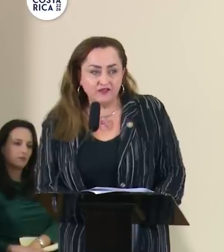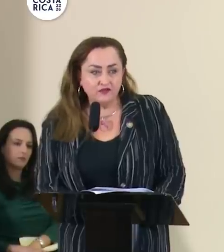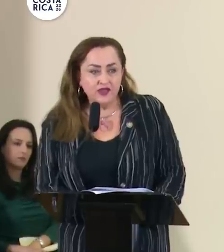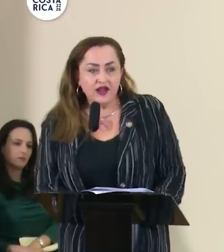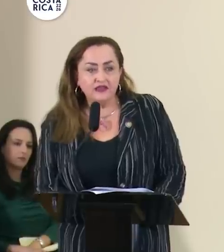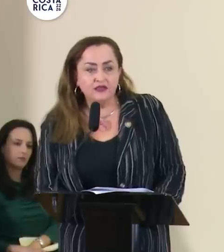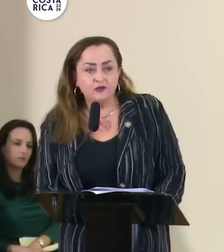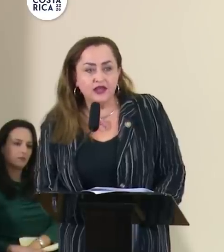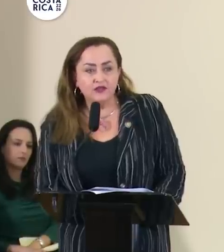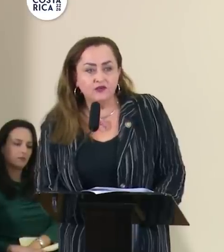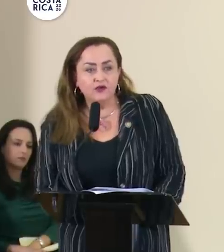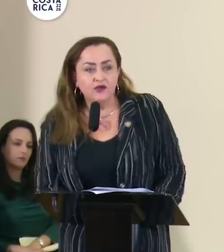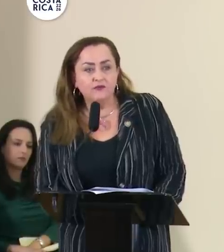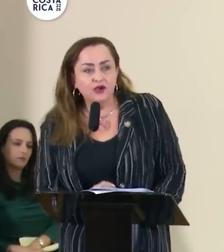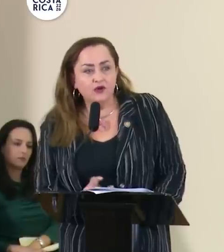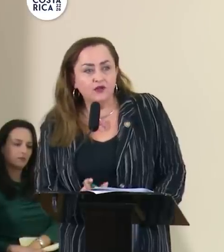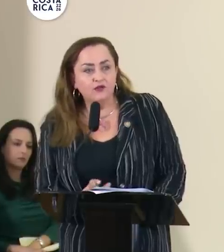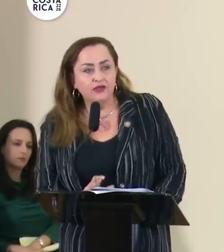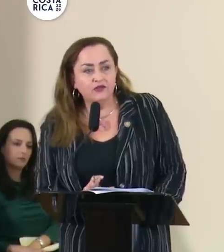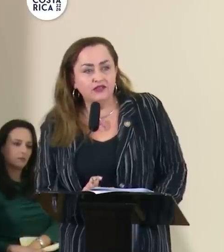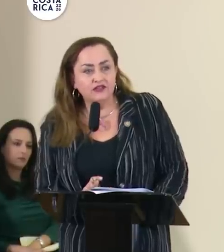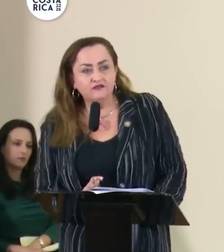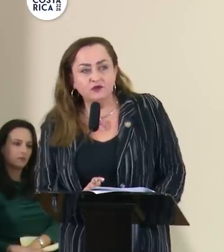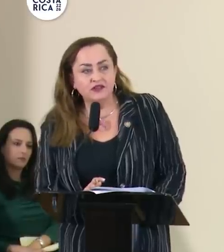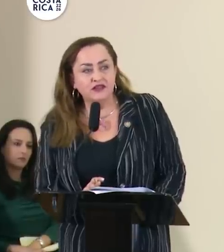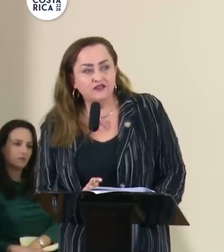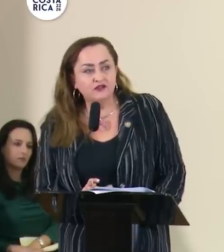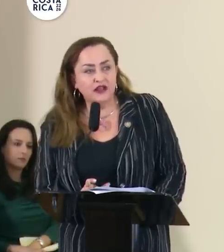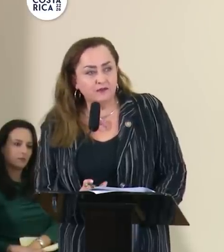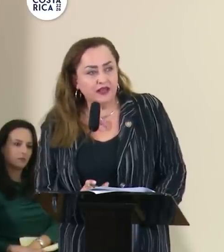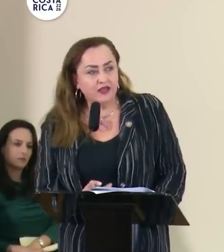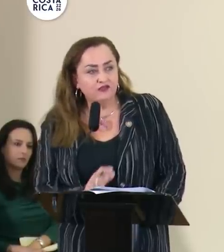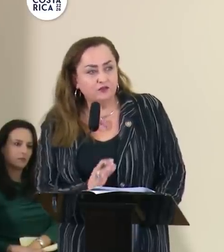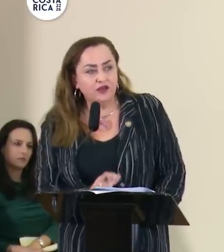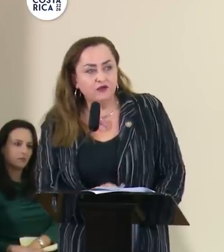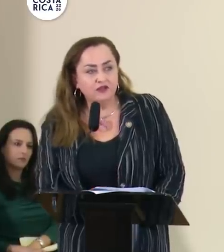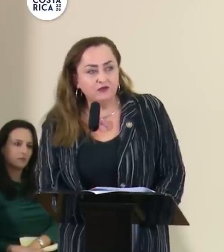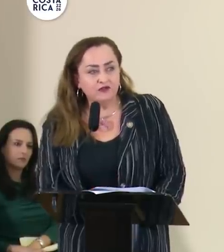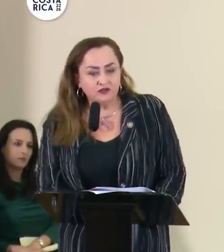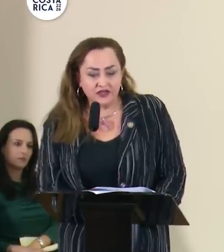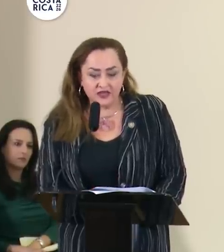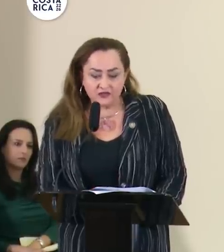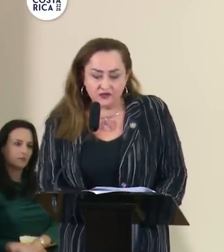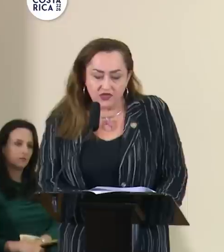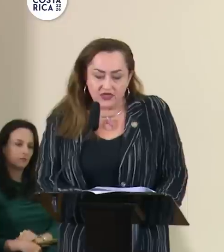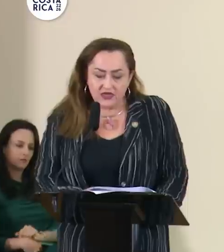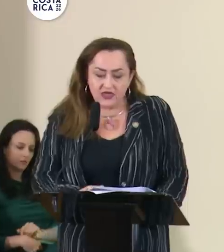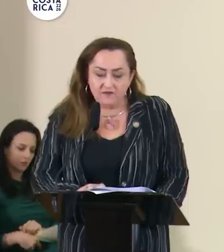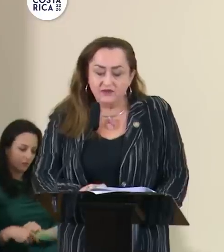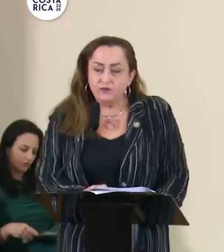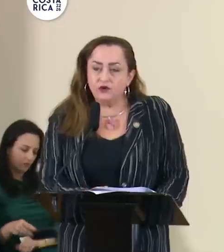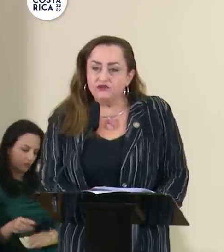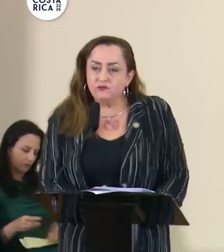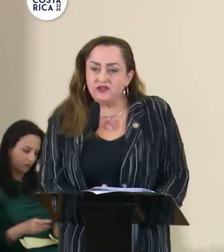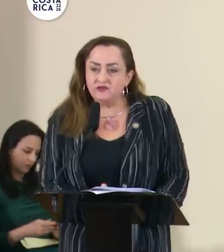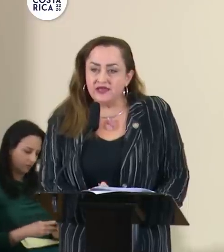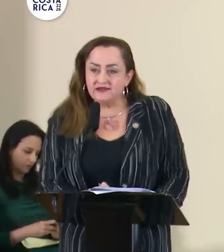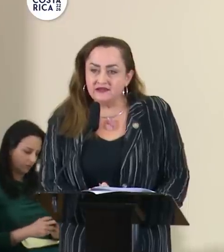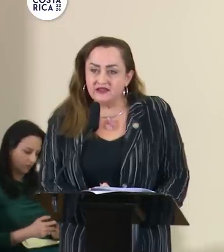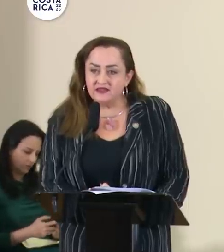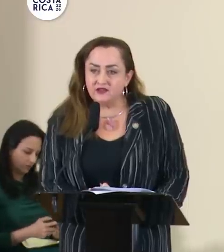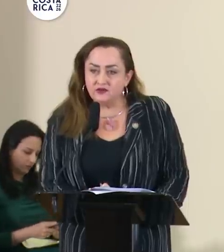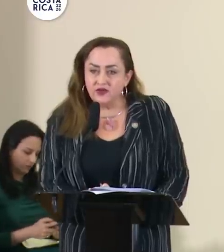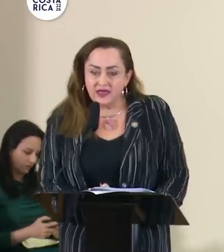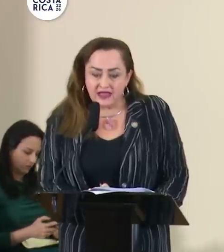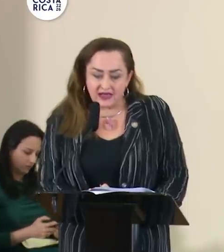agilidad en el paso, articulando mejor los medios de transporte nacional para que ellos puedan continuar su trayecto y, por supuesto,